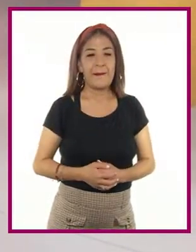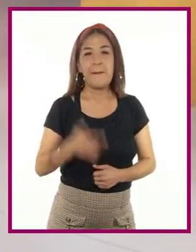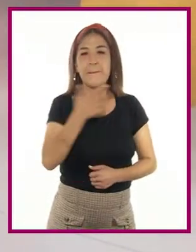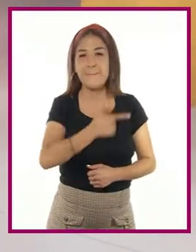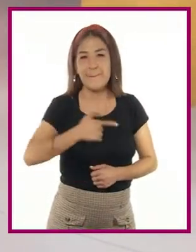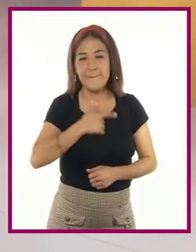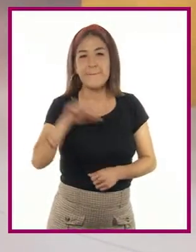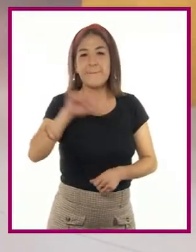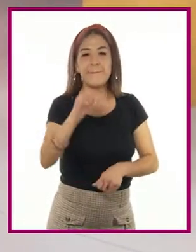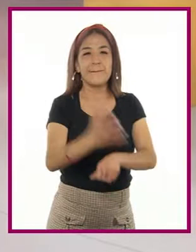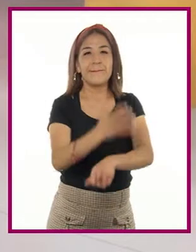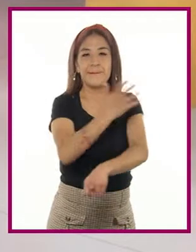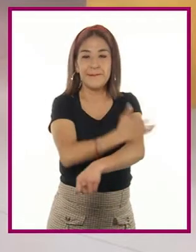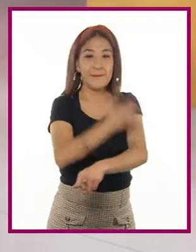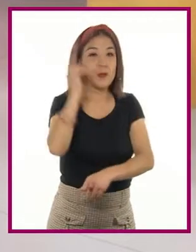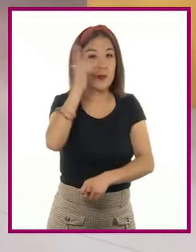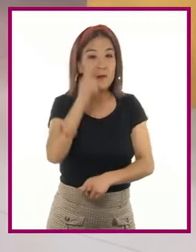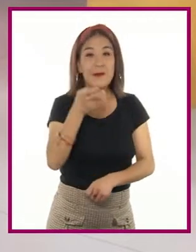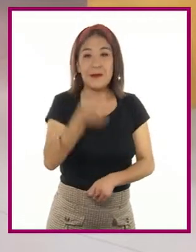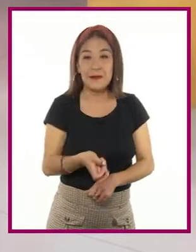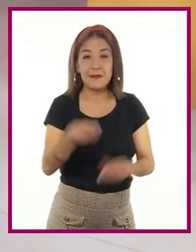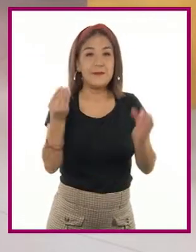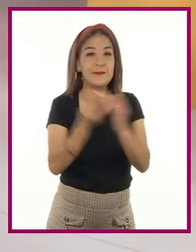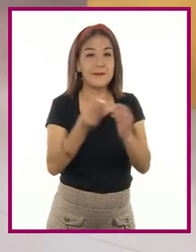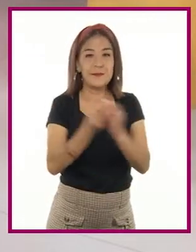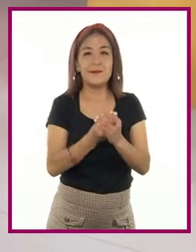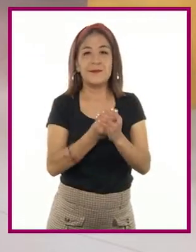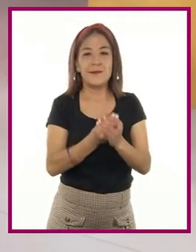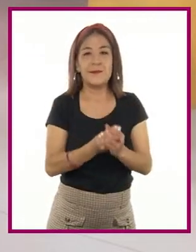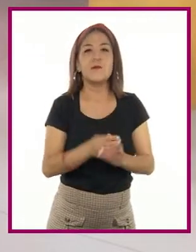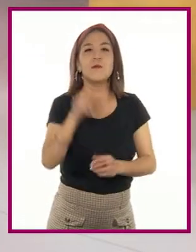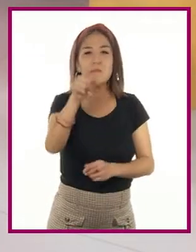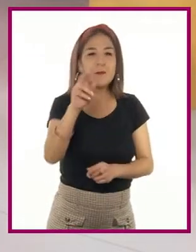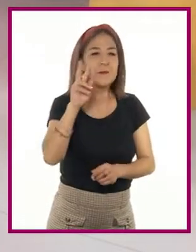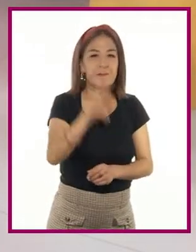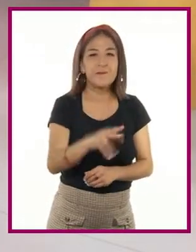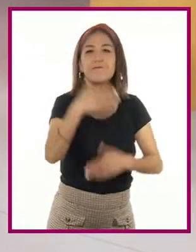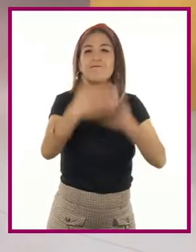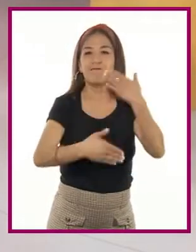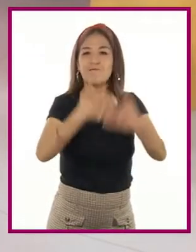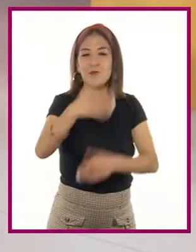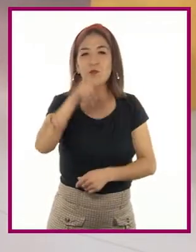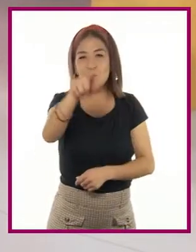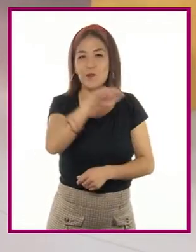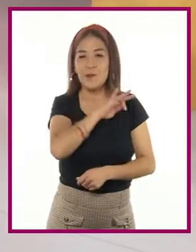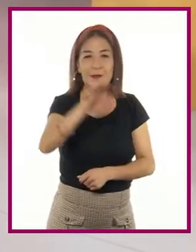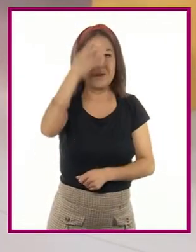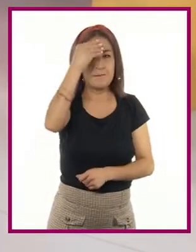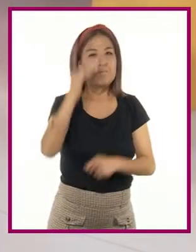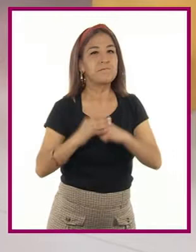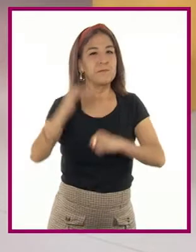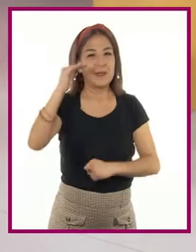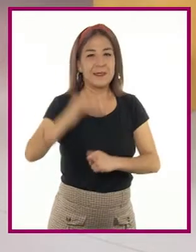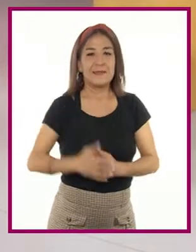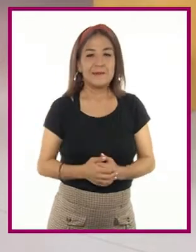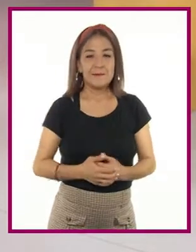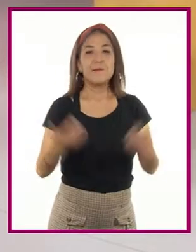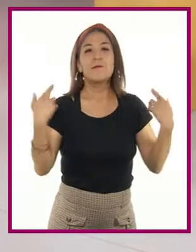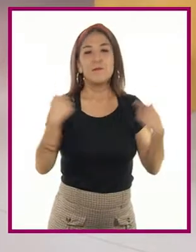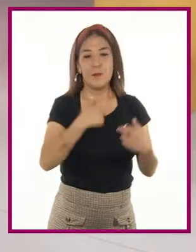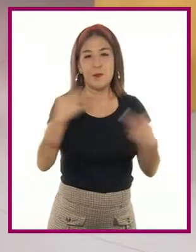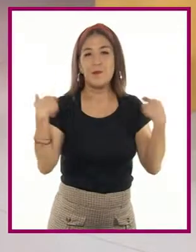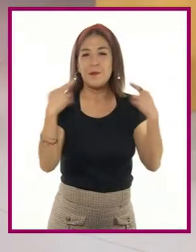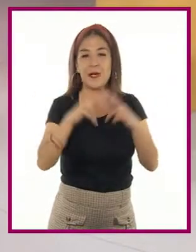gusto acompañarlos y deseamos que durante el desarrollo de la sesión logren avanzar en su proceso educativo soy el maestro julio carrillo